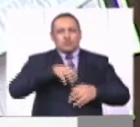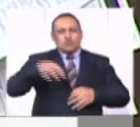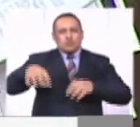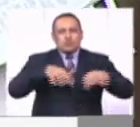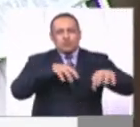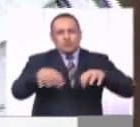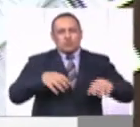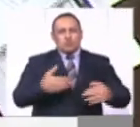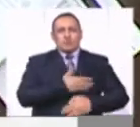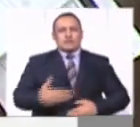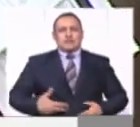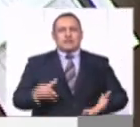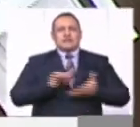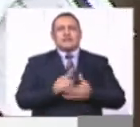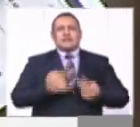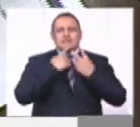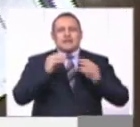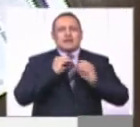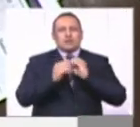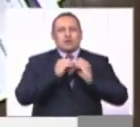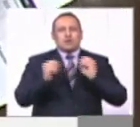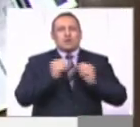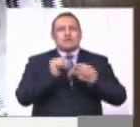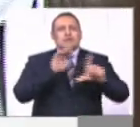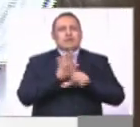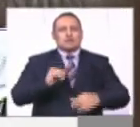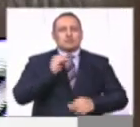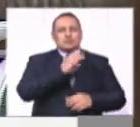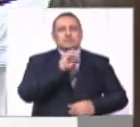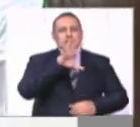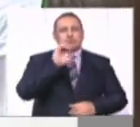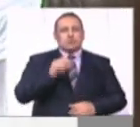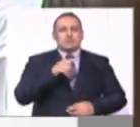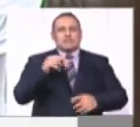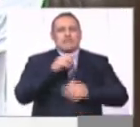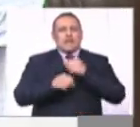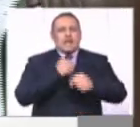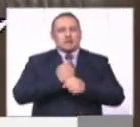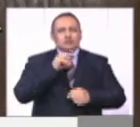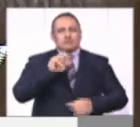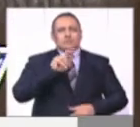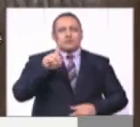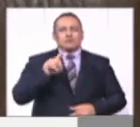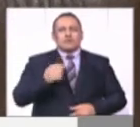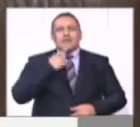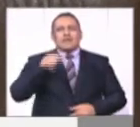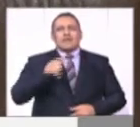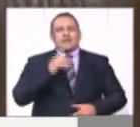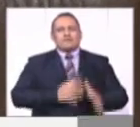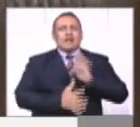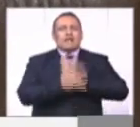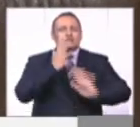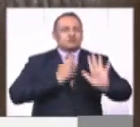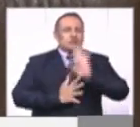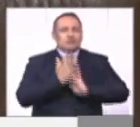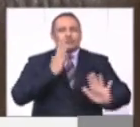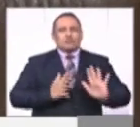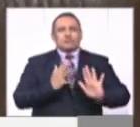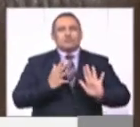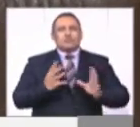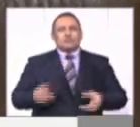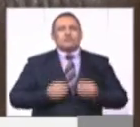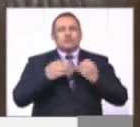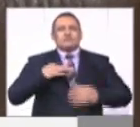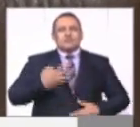intergubernamental que están regulados por el decreto supremo 050 del año 2021 es totalmente falso